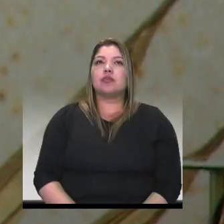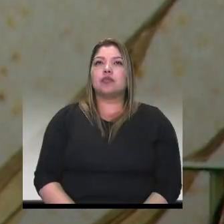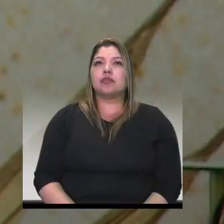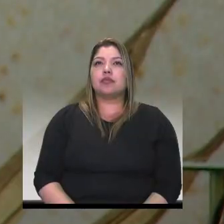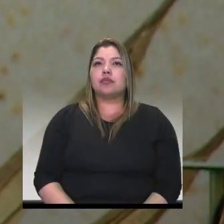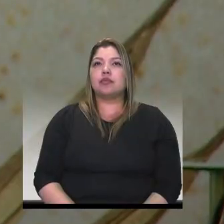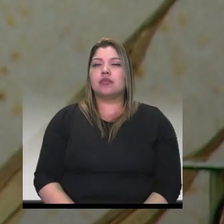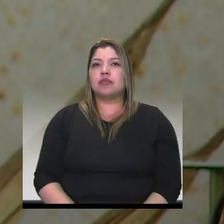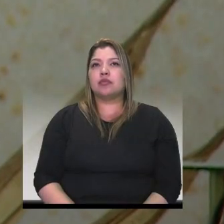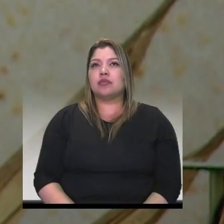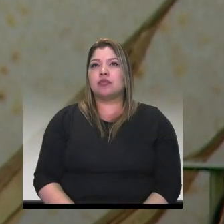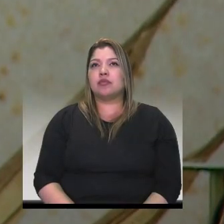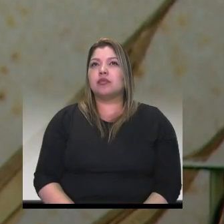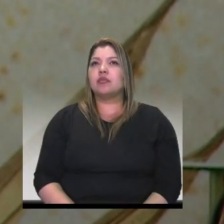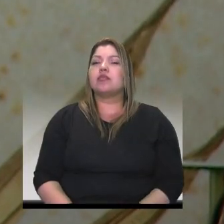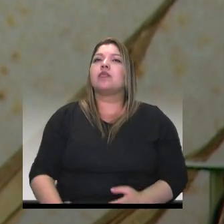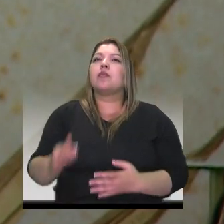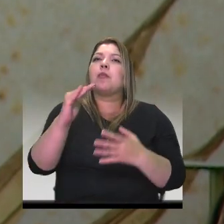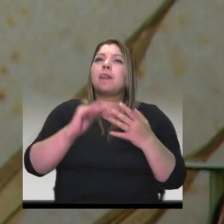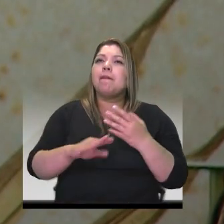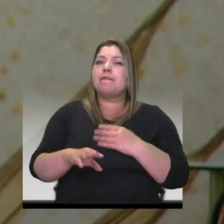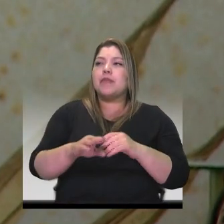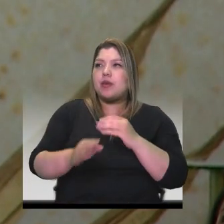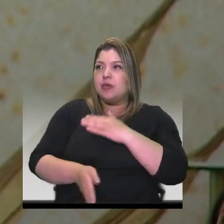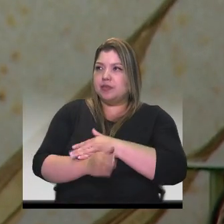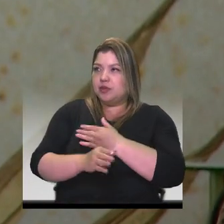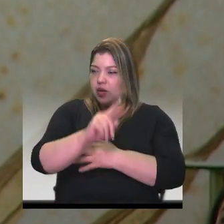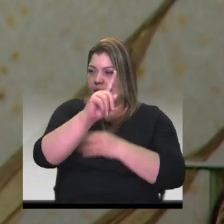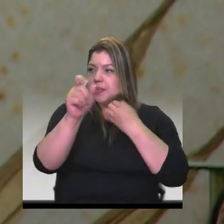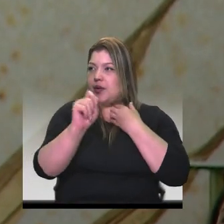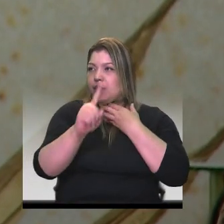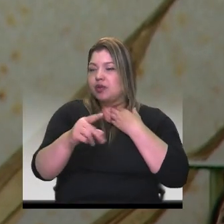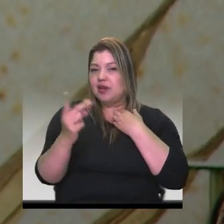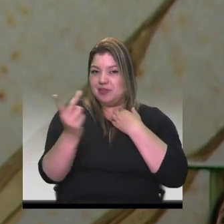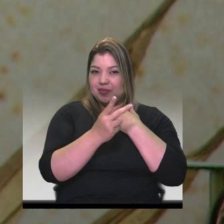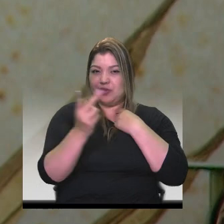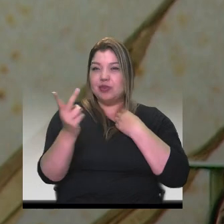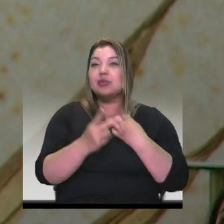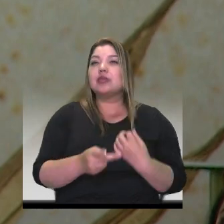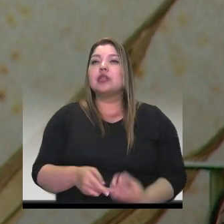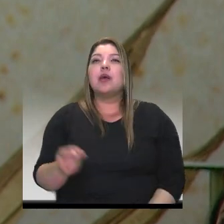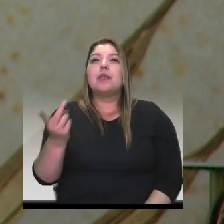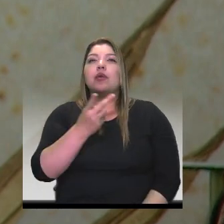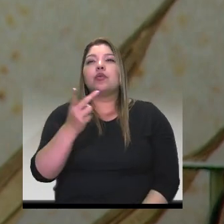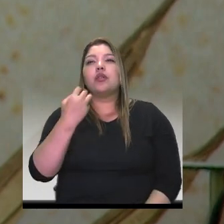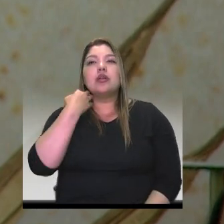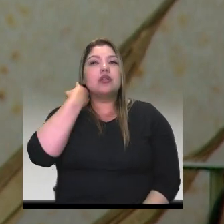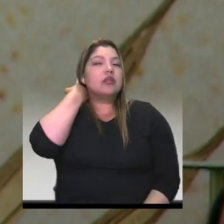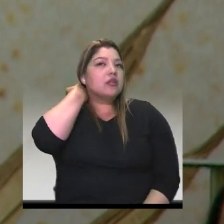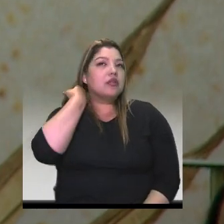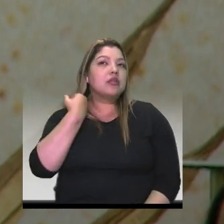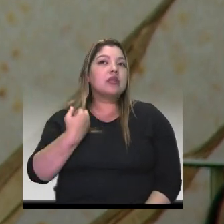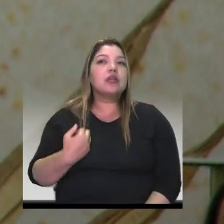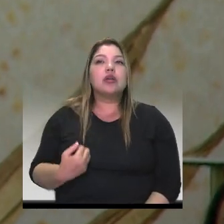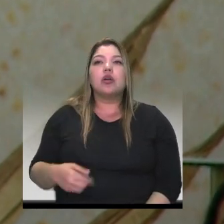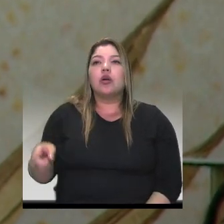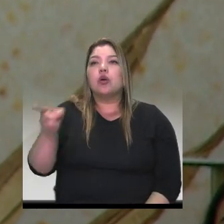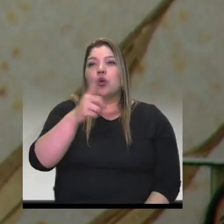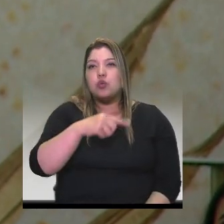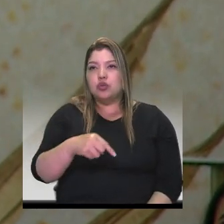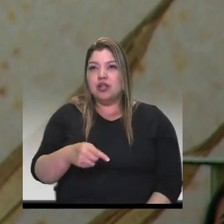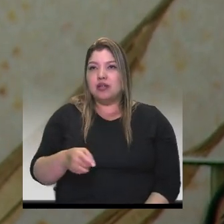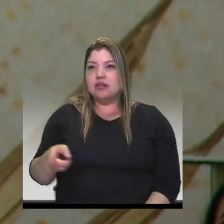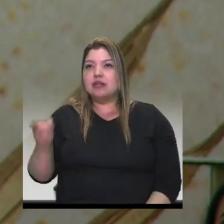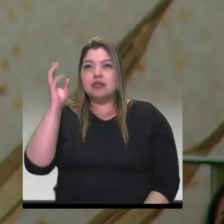pregunta, ¿cuáles crees que son los dos? ¿Cuáles creen que son los retos que tenemos como país y como industria? Ya desde